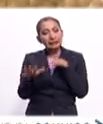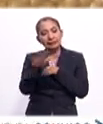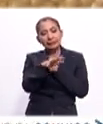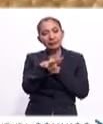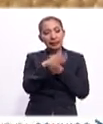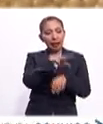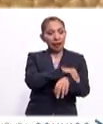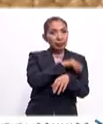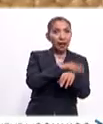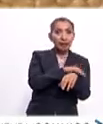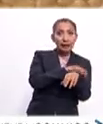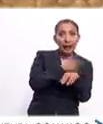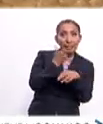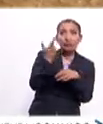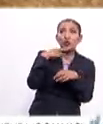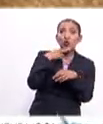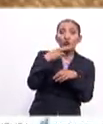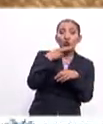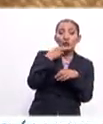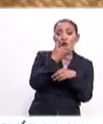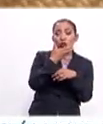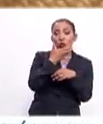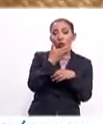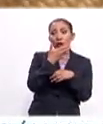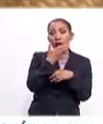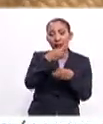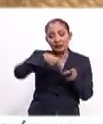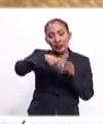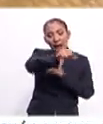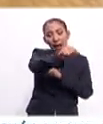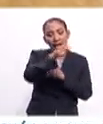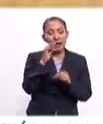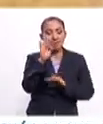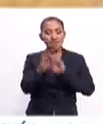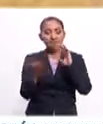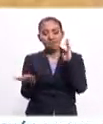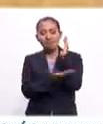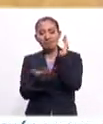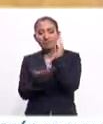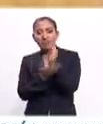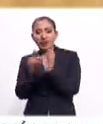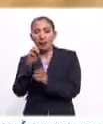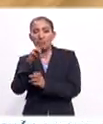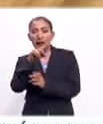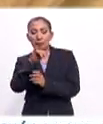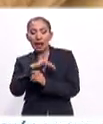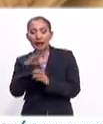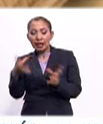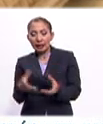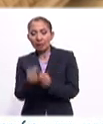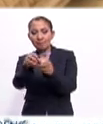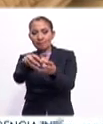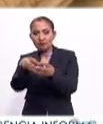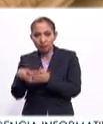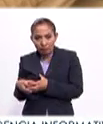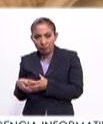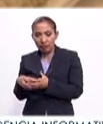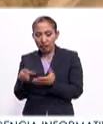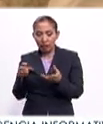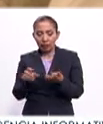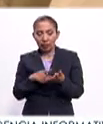vez entre energía invertida en sembrar y cultivar la milpa y lo que se recupera de la